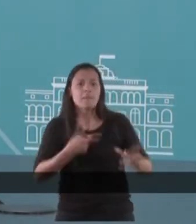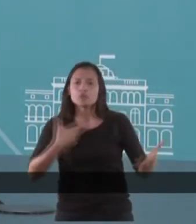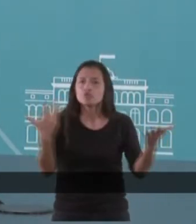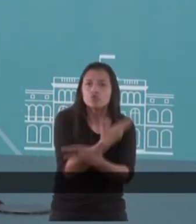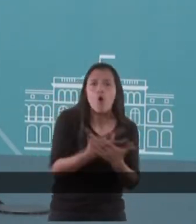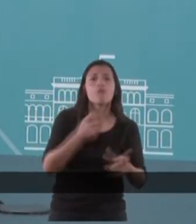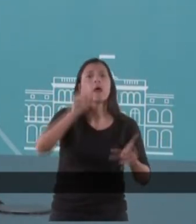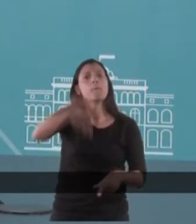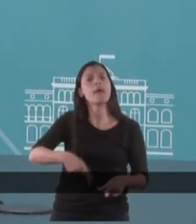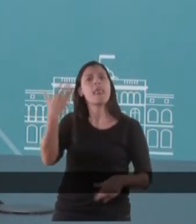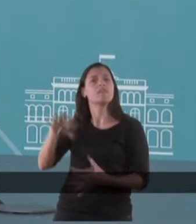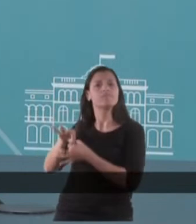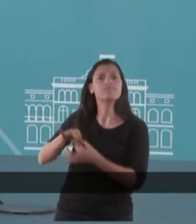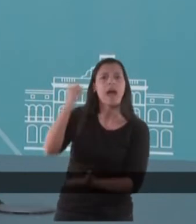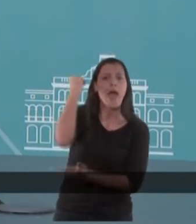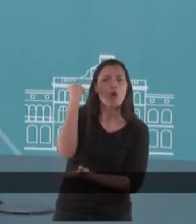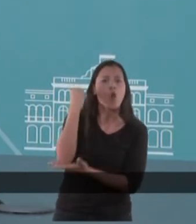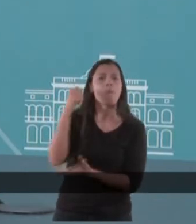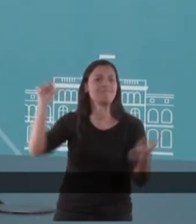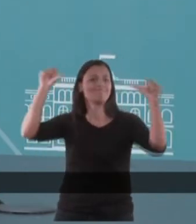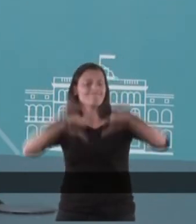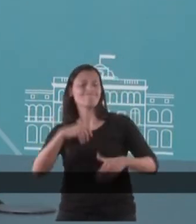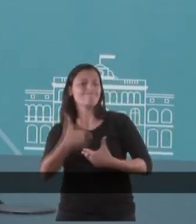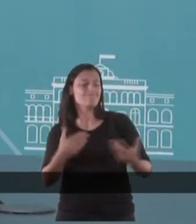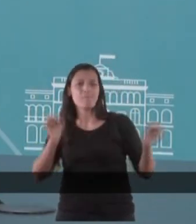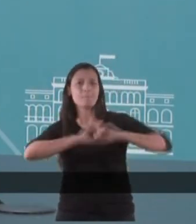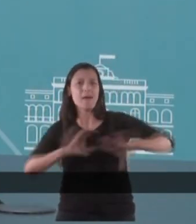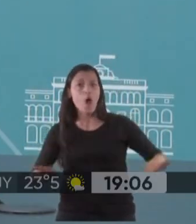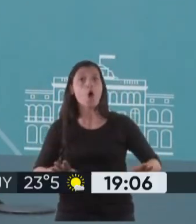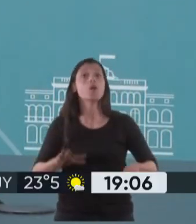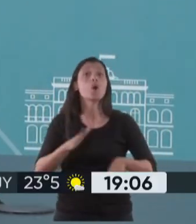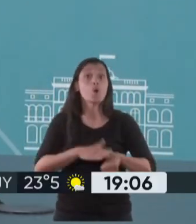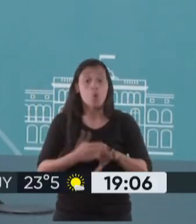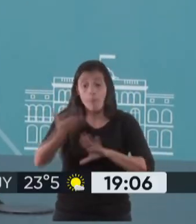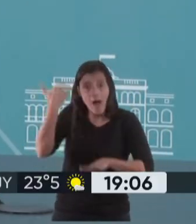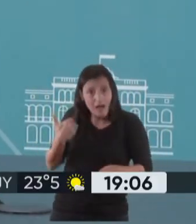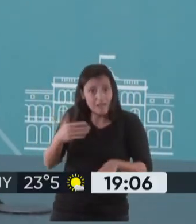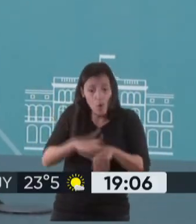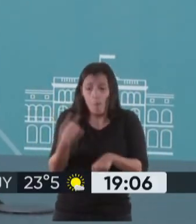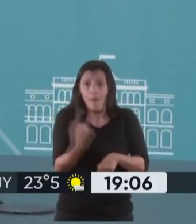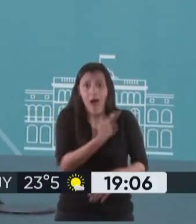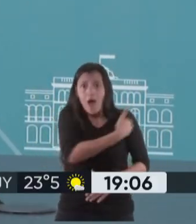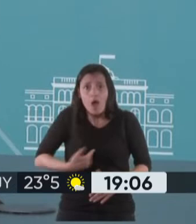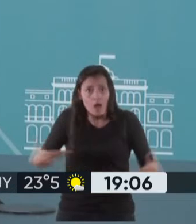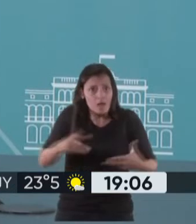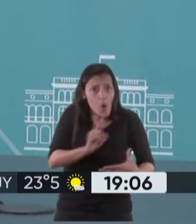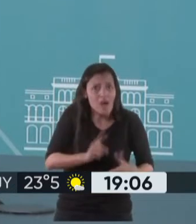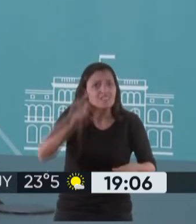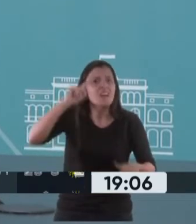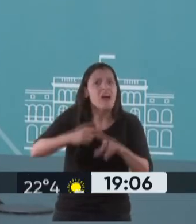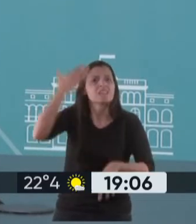nuestra producto de situaciones que son ajenas a nuestro a nuestro gobierno esto también